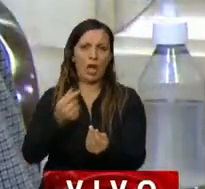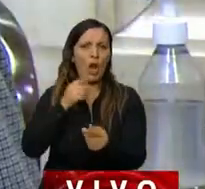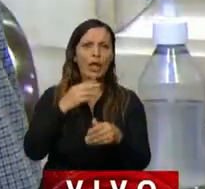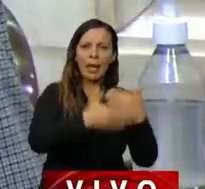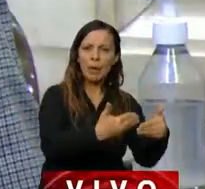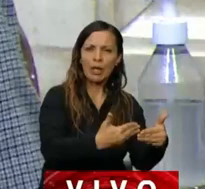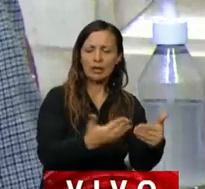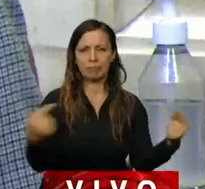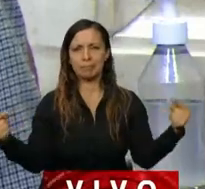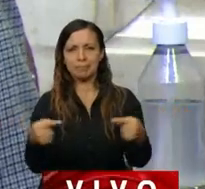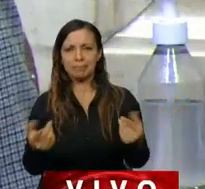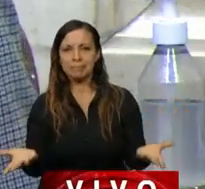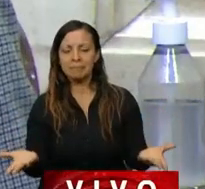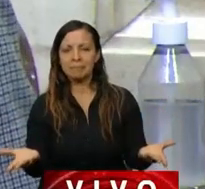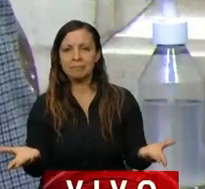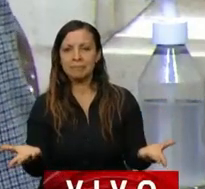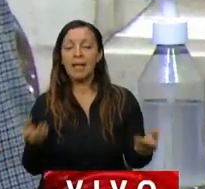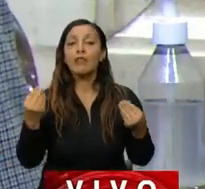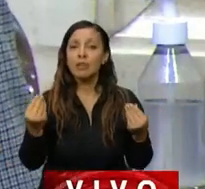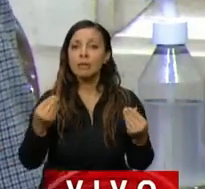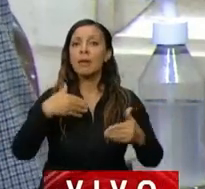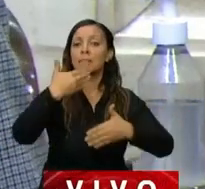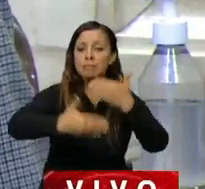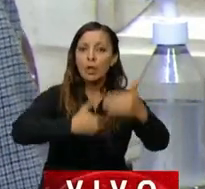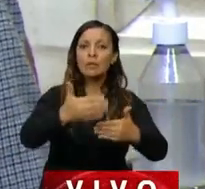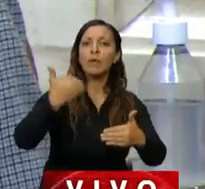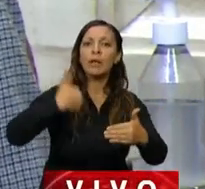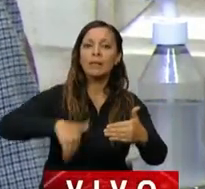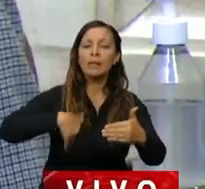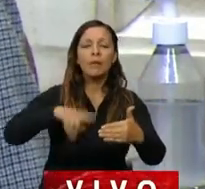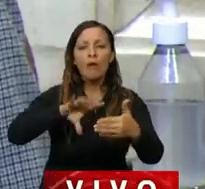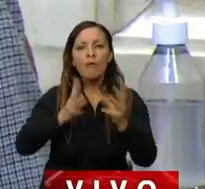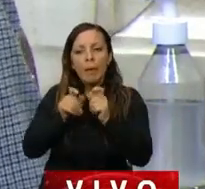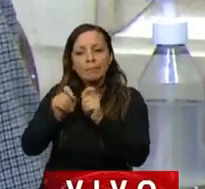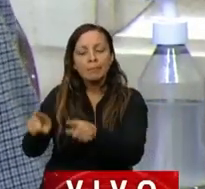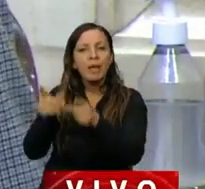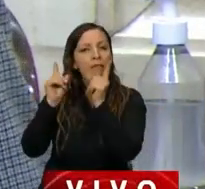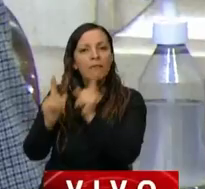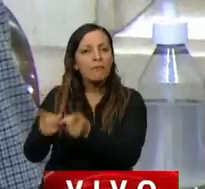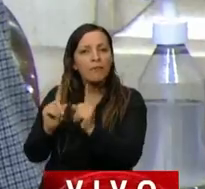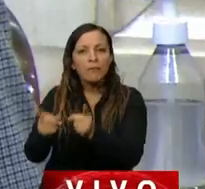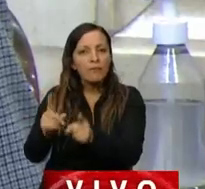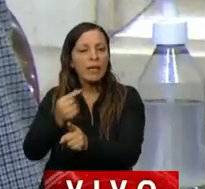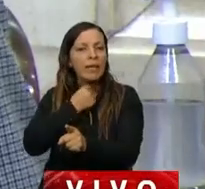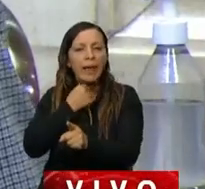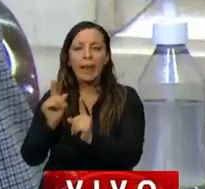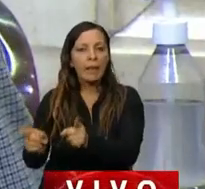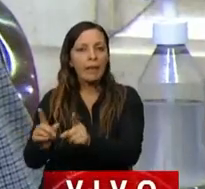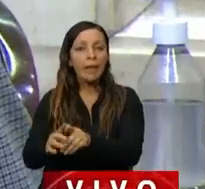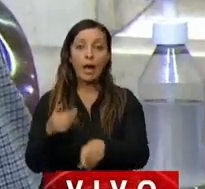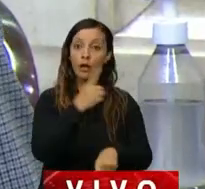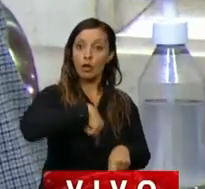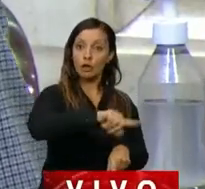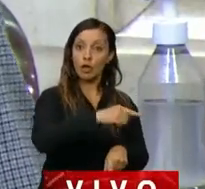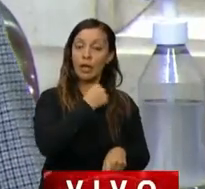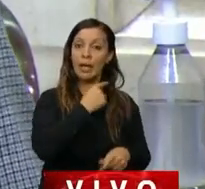cierro. El progresismo en la Argentina es ultraconservador. Nosotros, los del